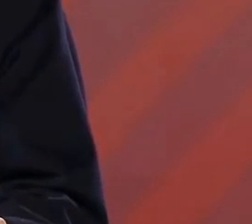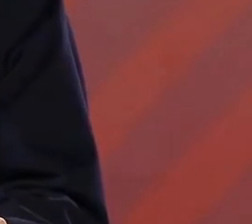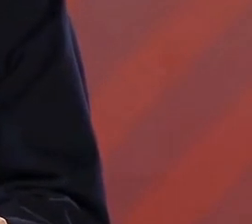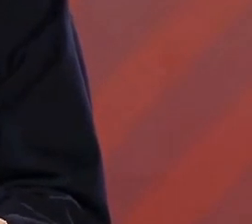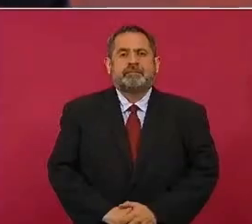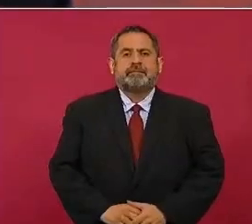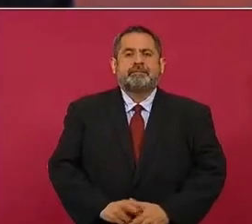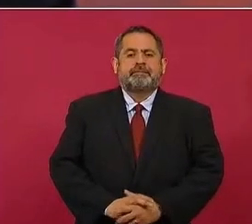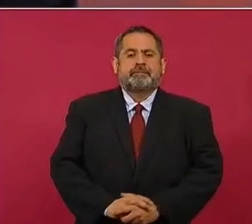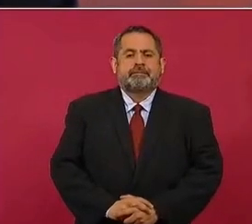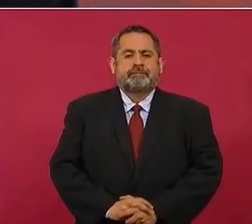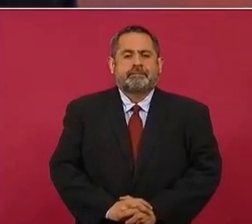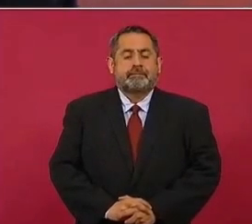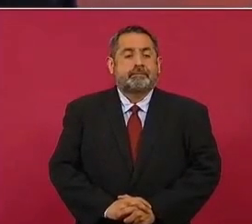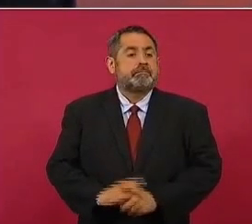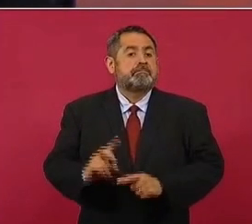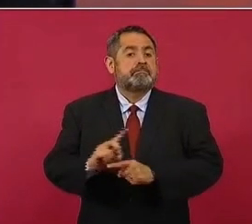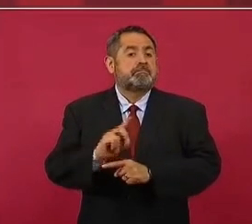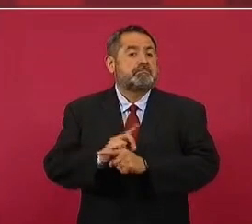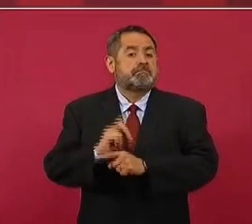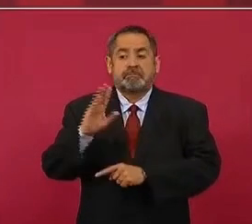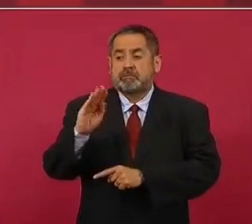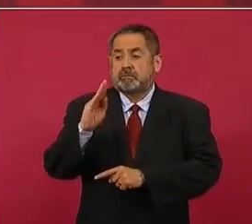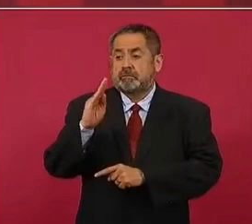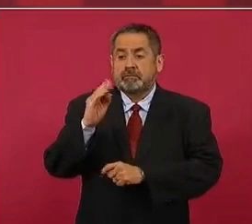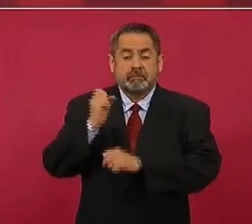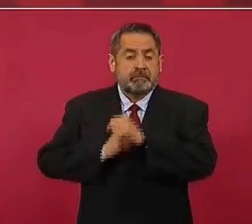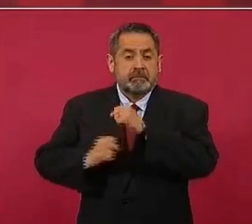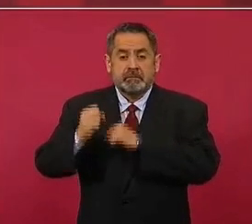desde hace 90 años.